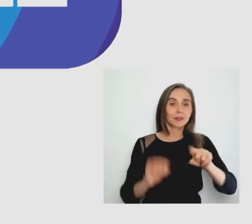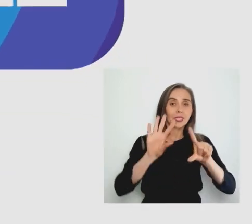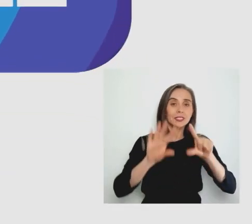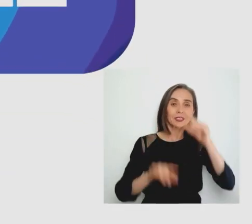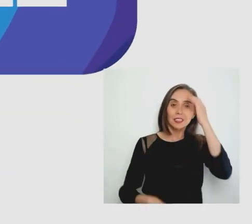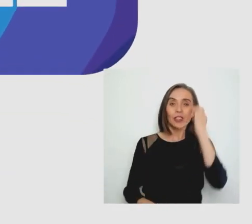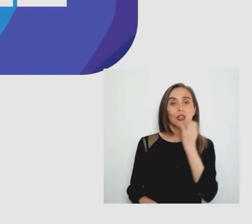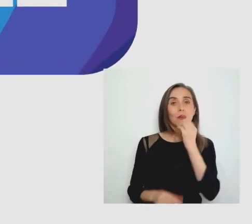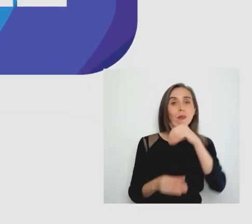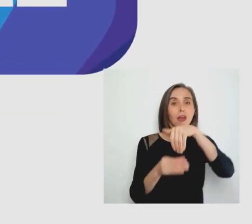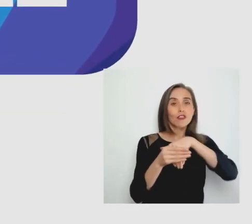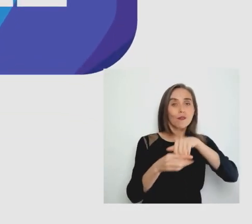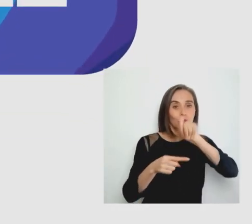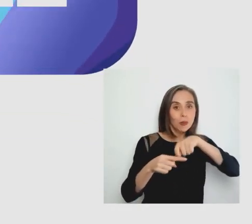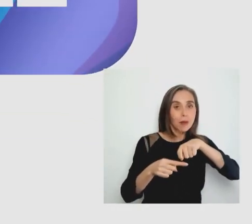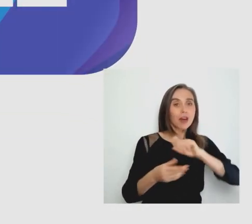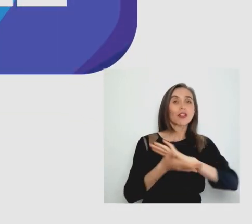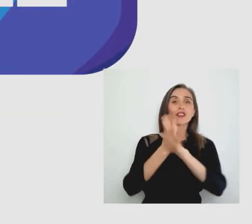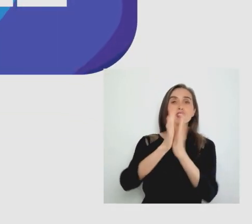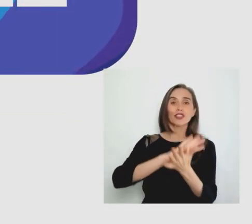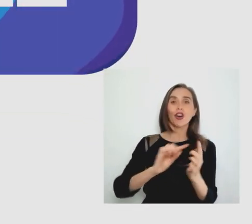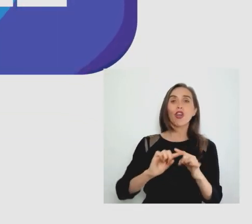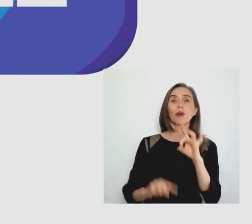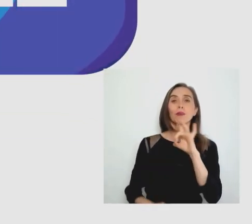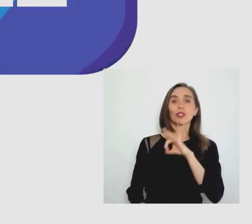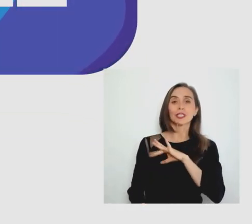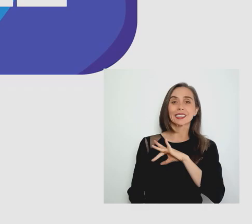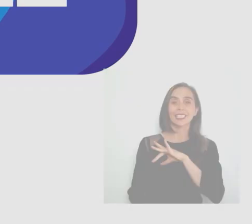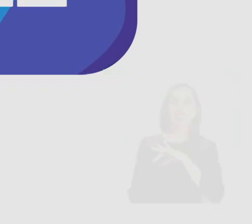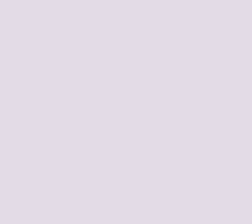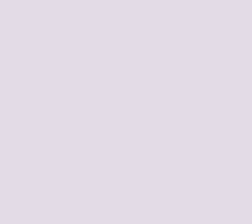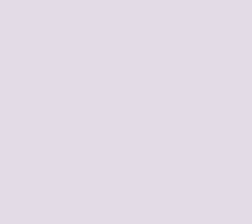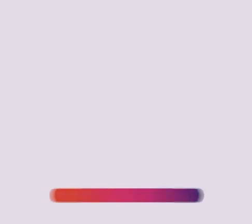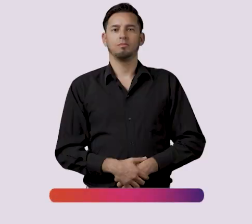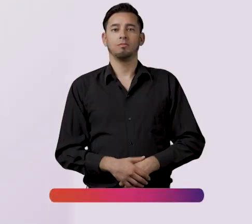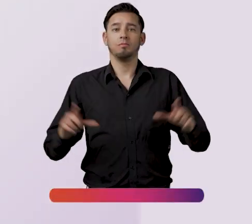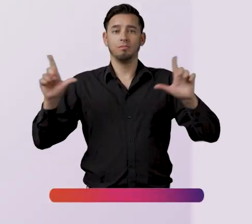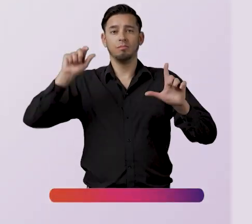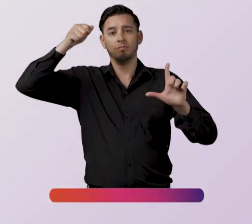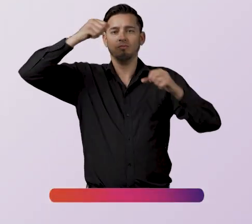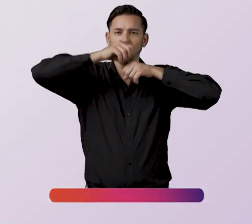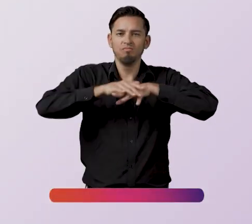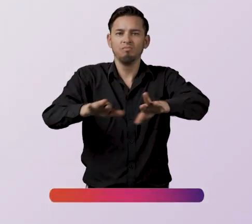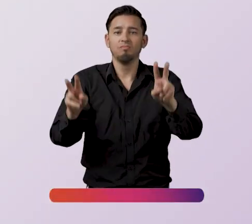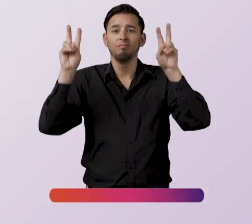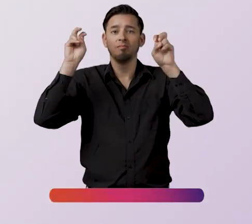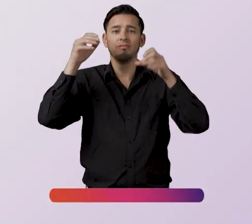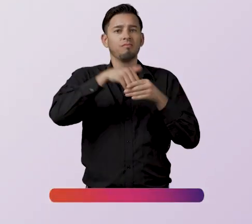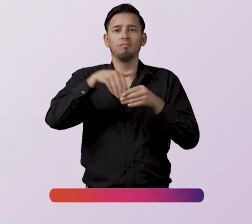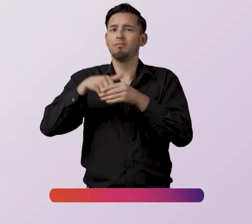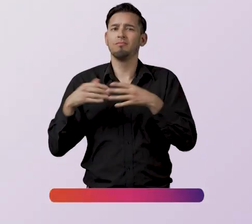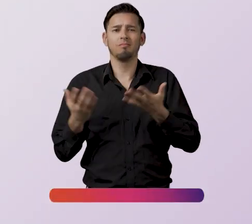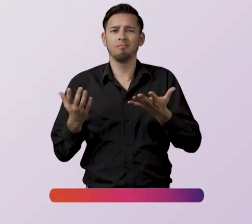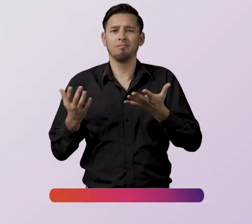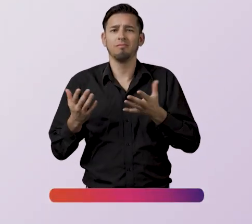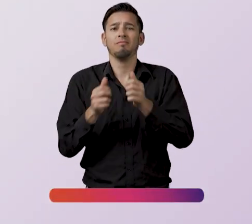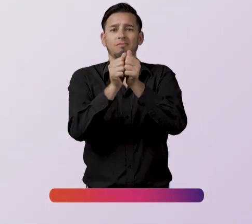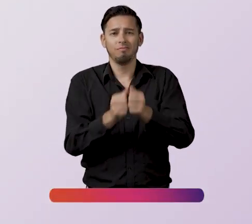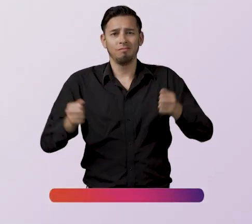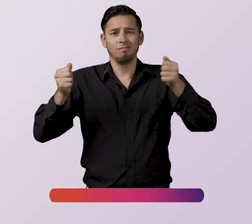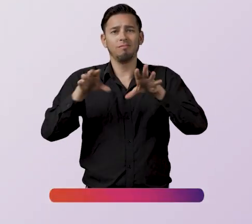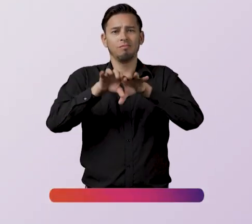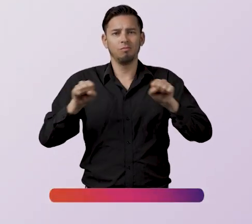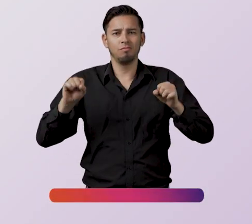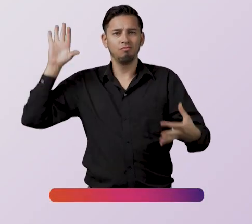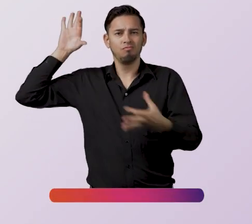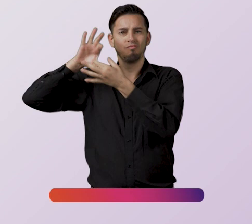este 7 de mayo vota todo por chile los canales de televisión transmitieron la franja televisiva